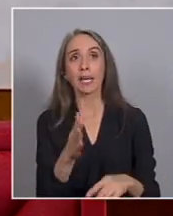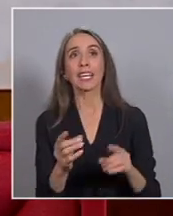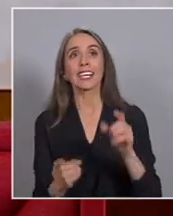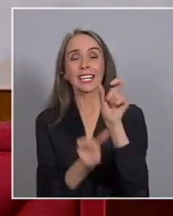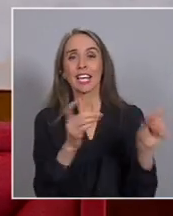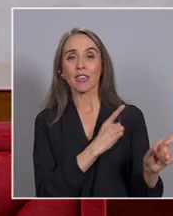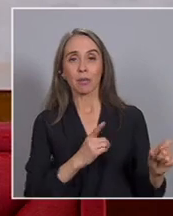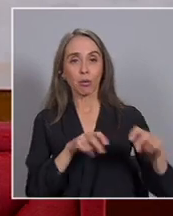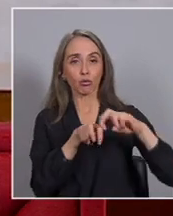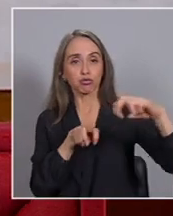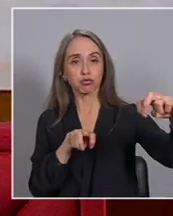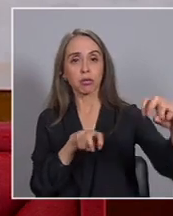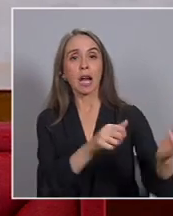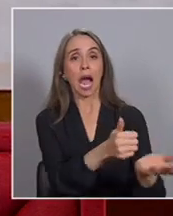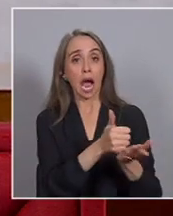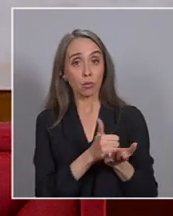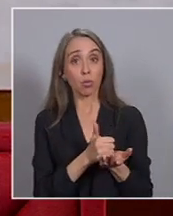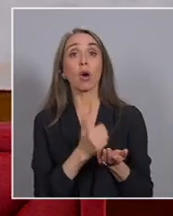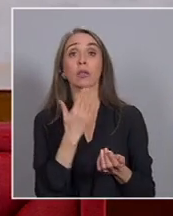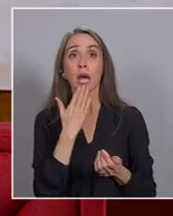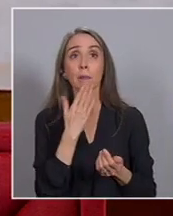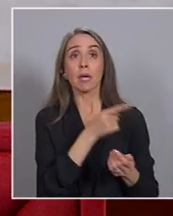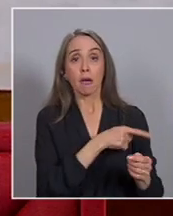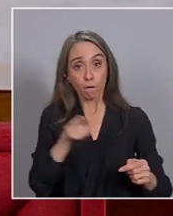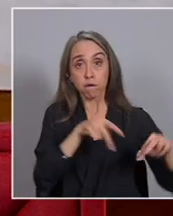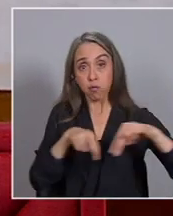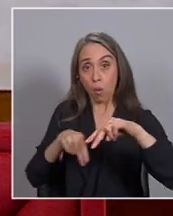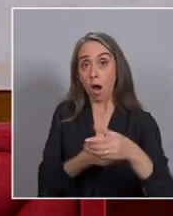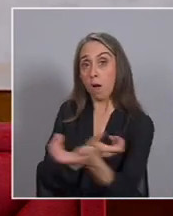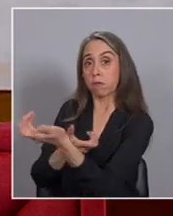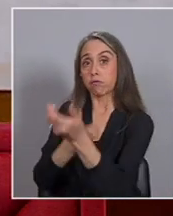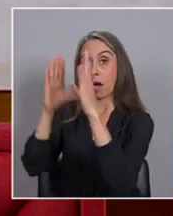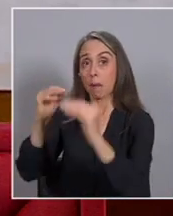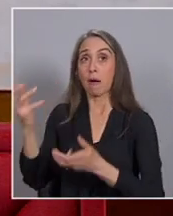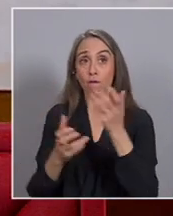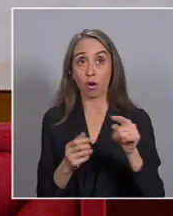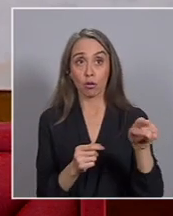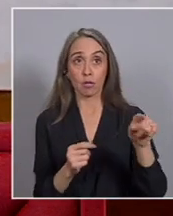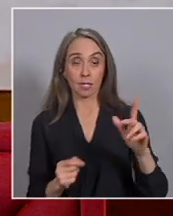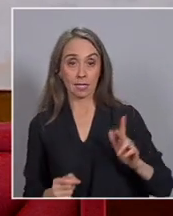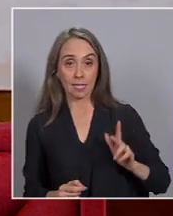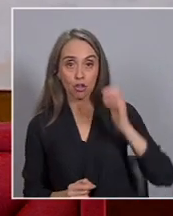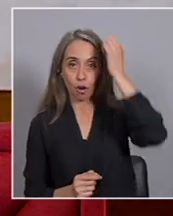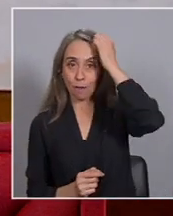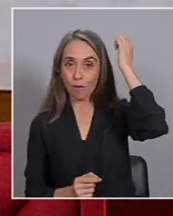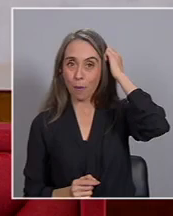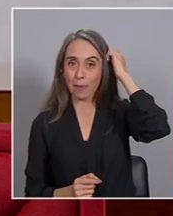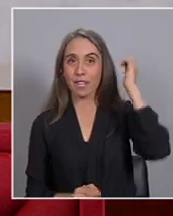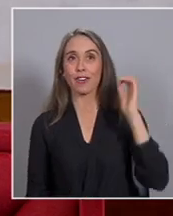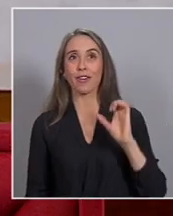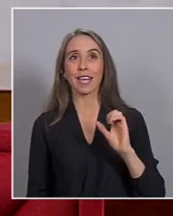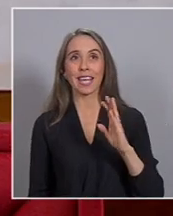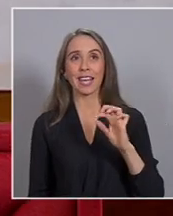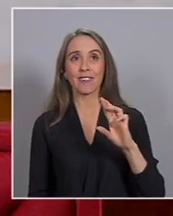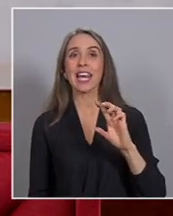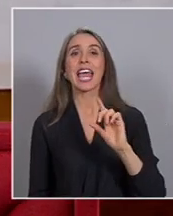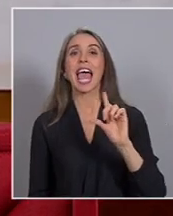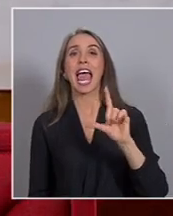parlamentarios acá presentes colaboraron incluso con apagando el fuego, señor Bombero Weber.